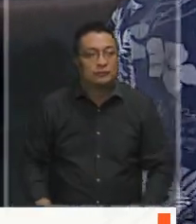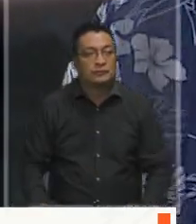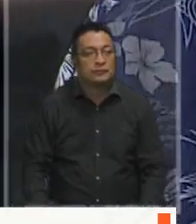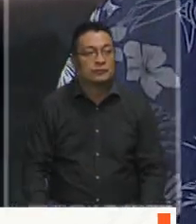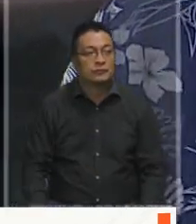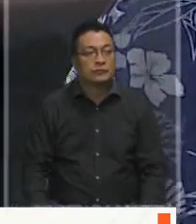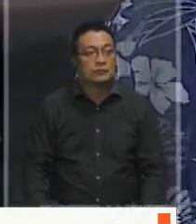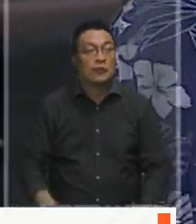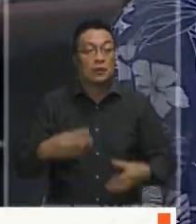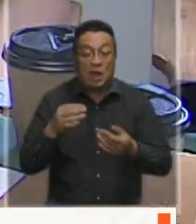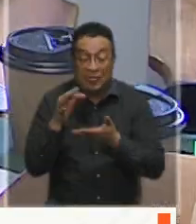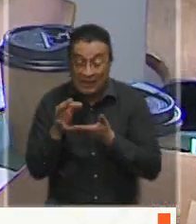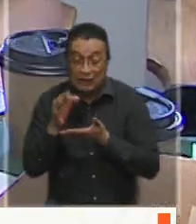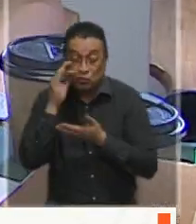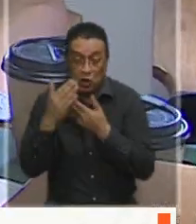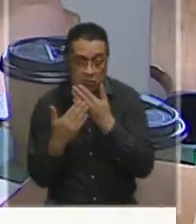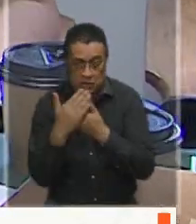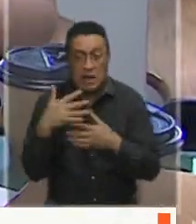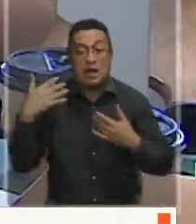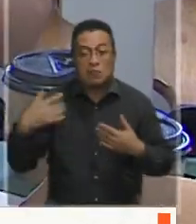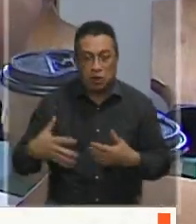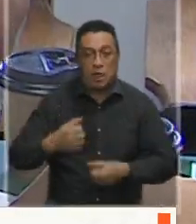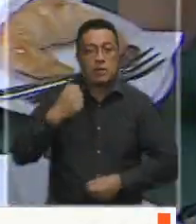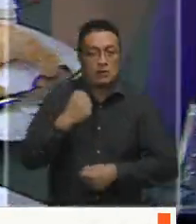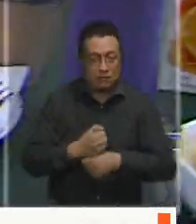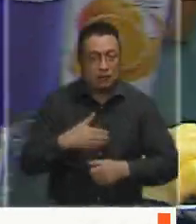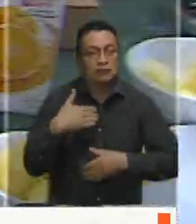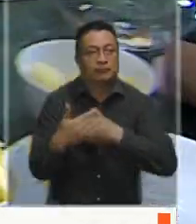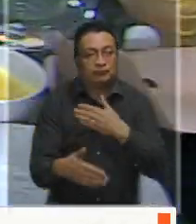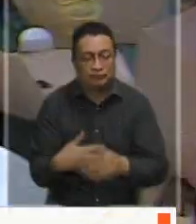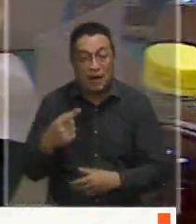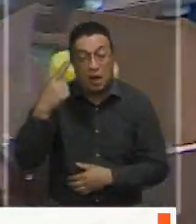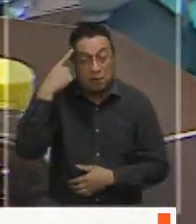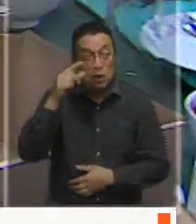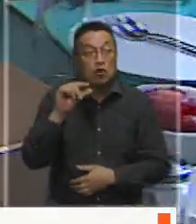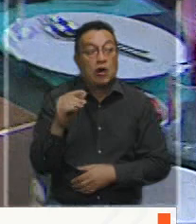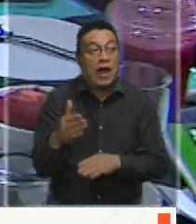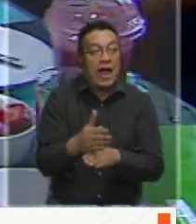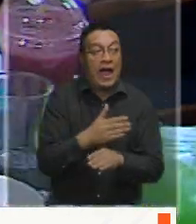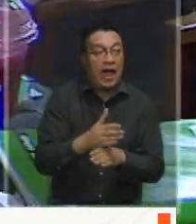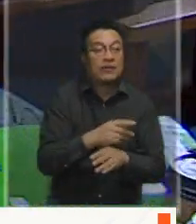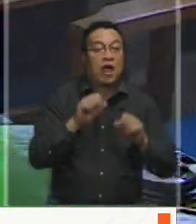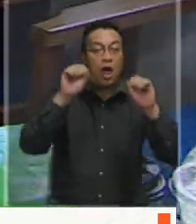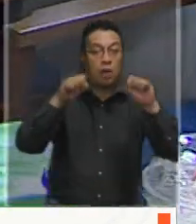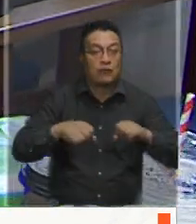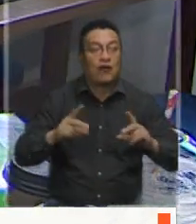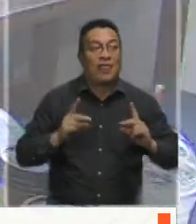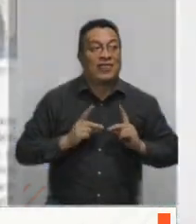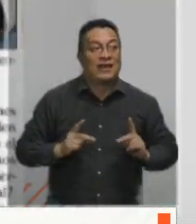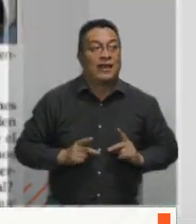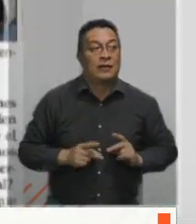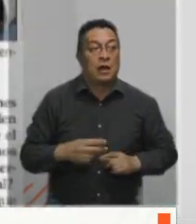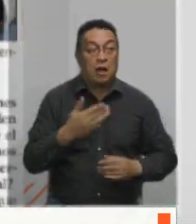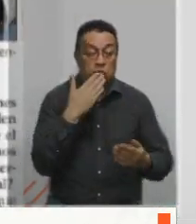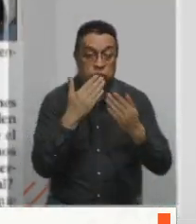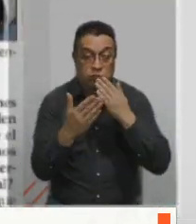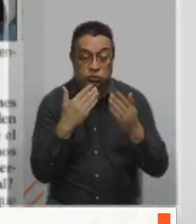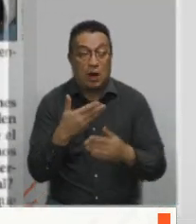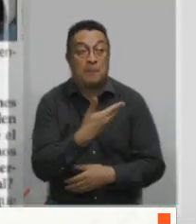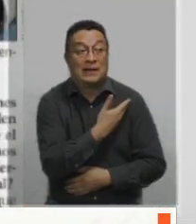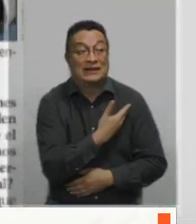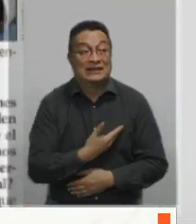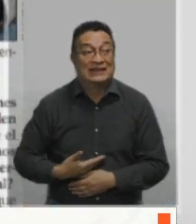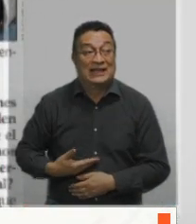Dicen que un buen desayuno es importante para comenzar el día. Sin embargo, este llegó horas antes para Pruebo Dignidad, tras la entrevista en la que el presidente de Convergencia